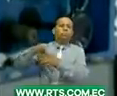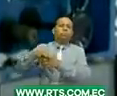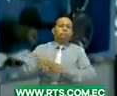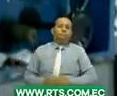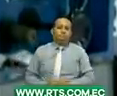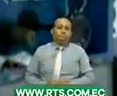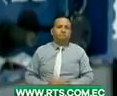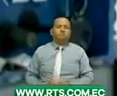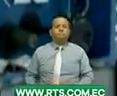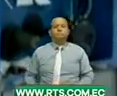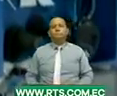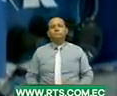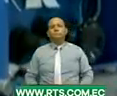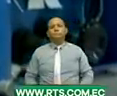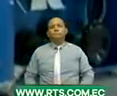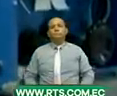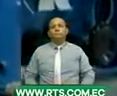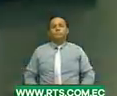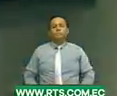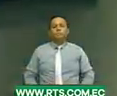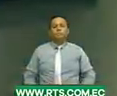Informó Mauricio Sánchez.